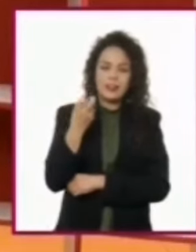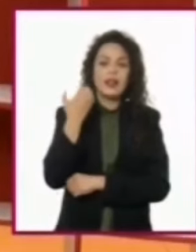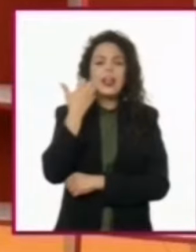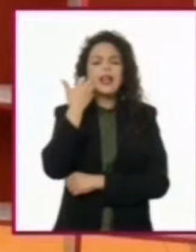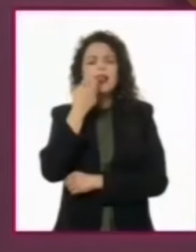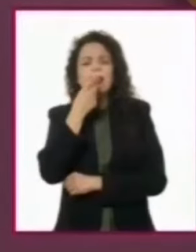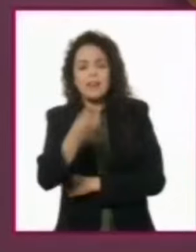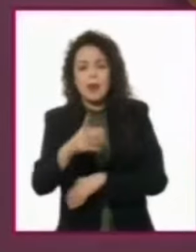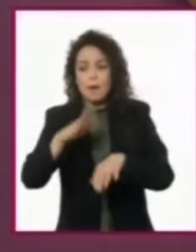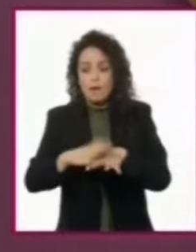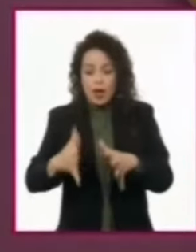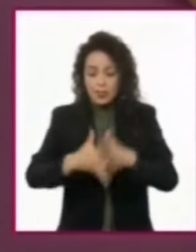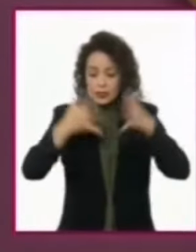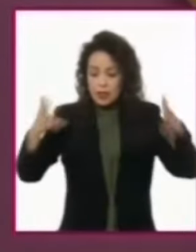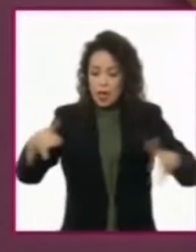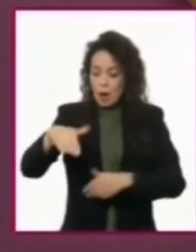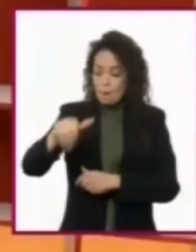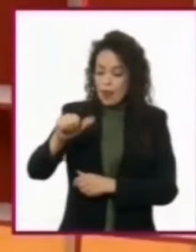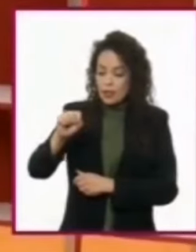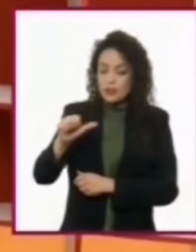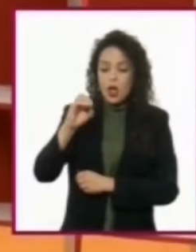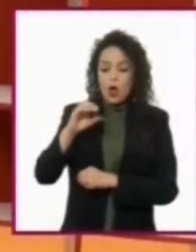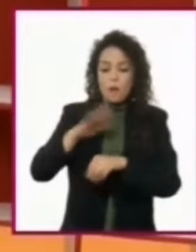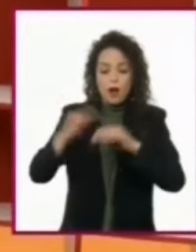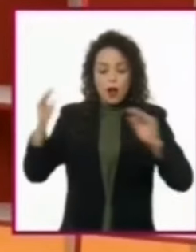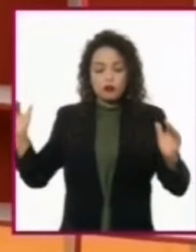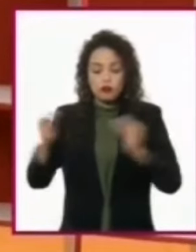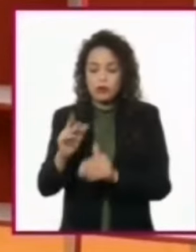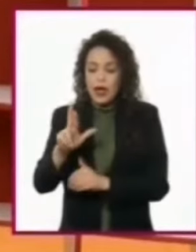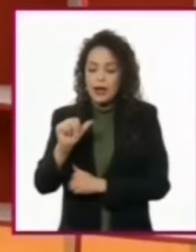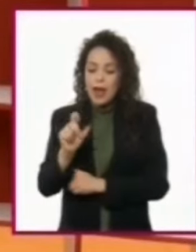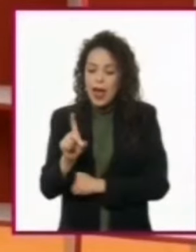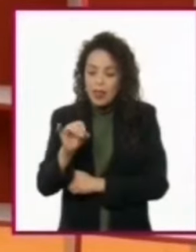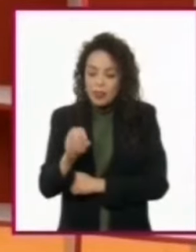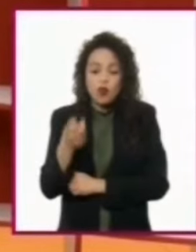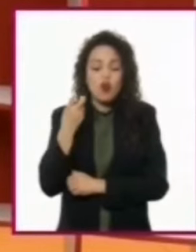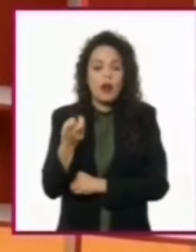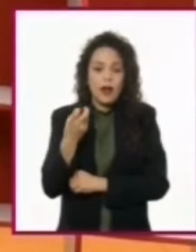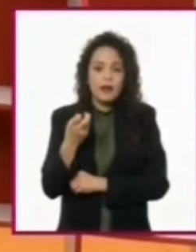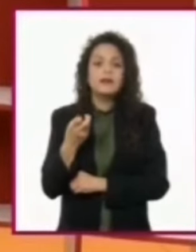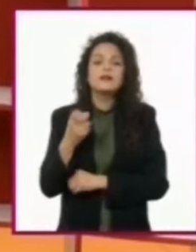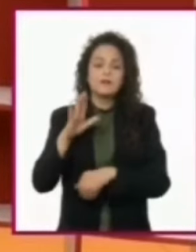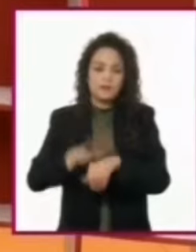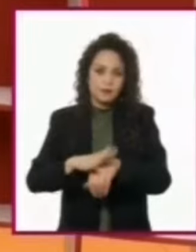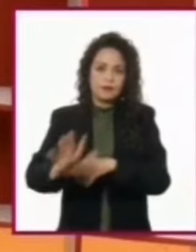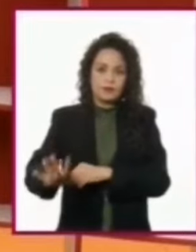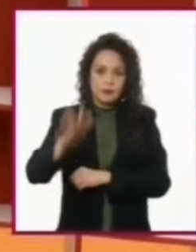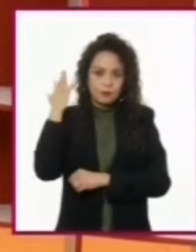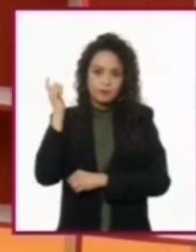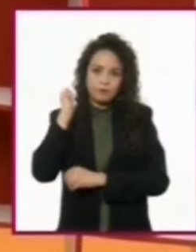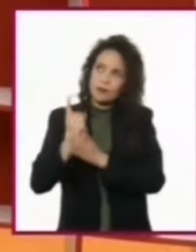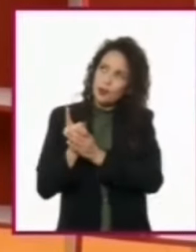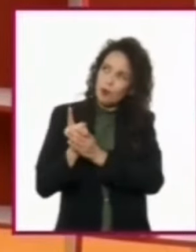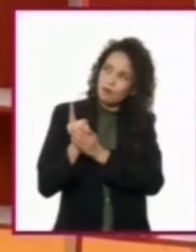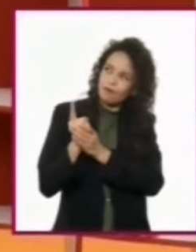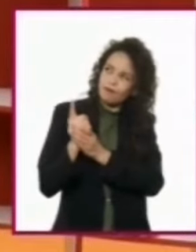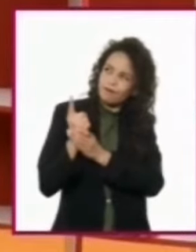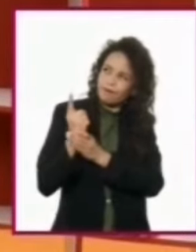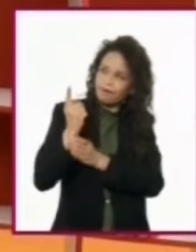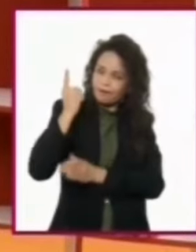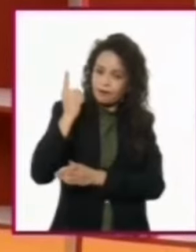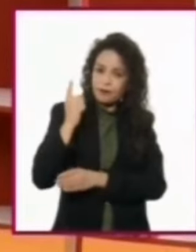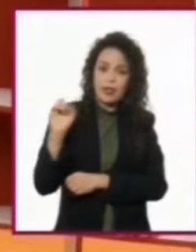la masa o más pequeño el radio, mayor es la velocidad de escape. Si un objeto de